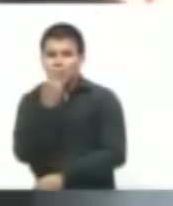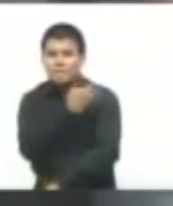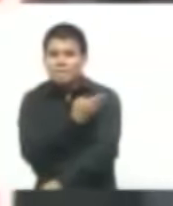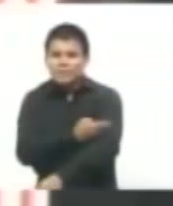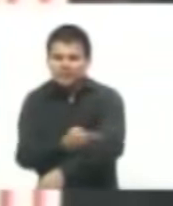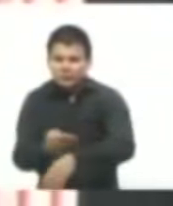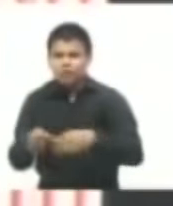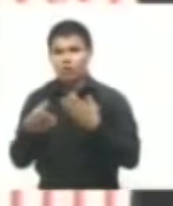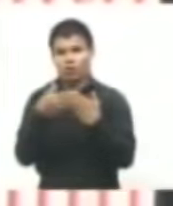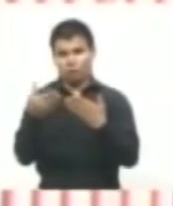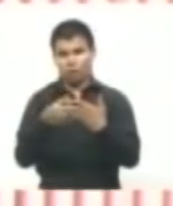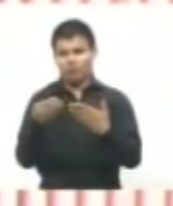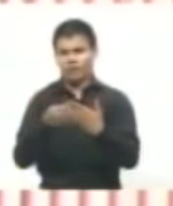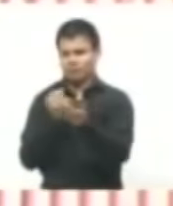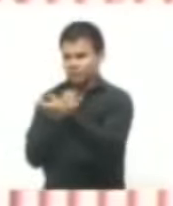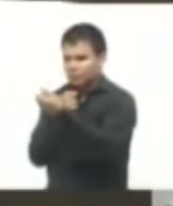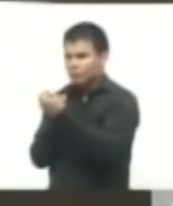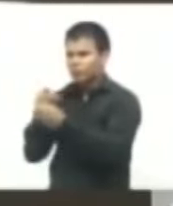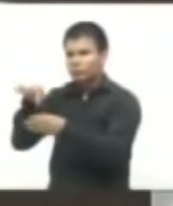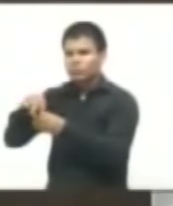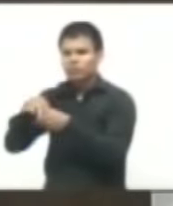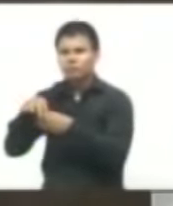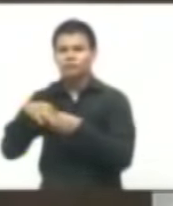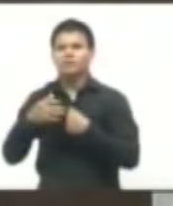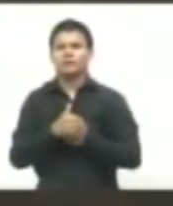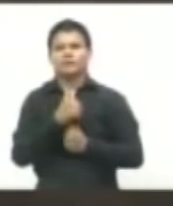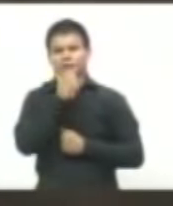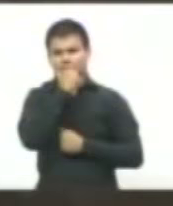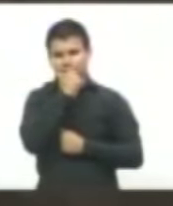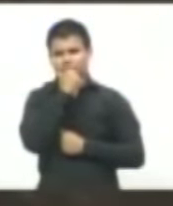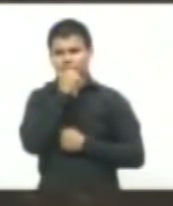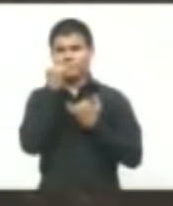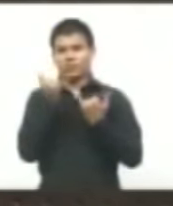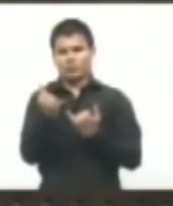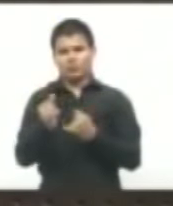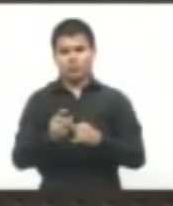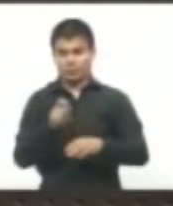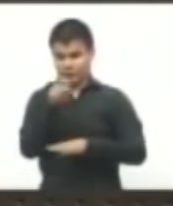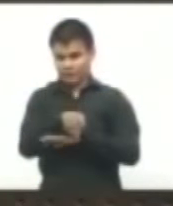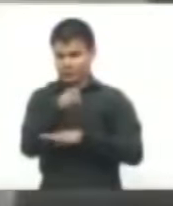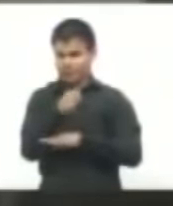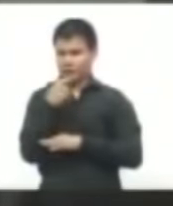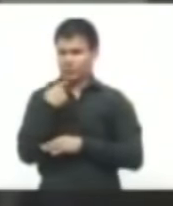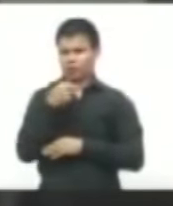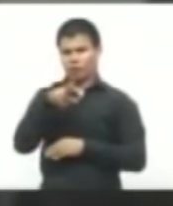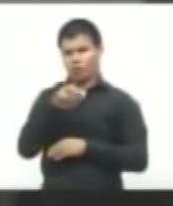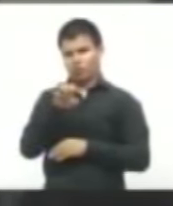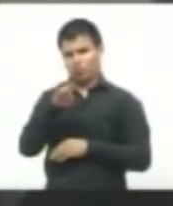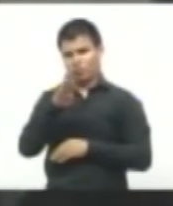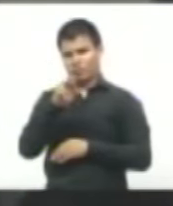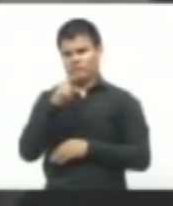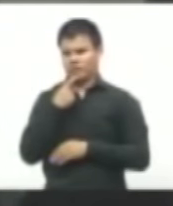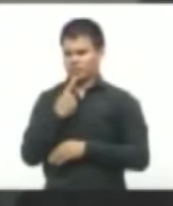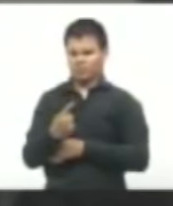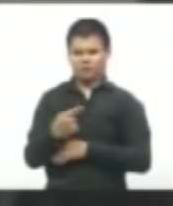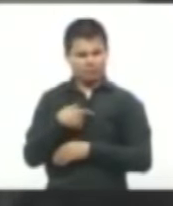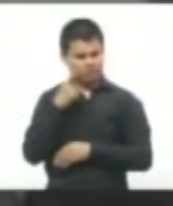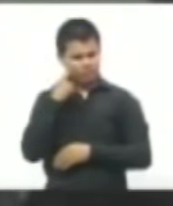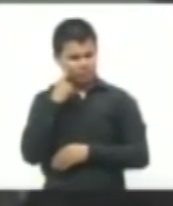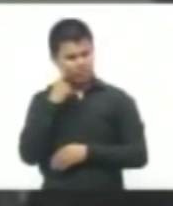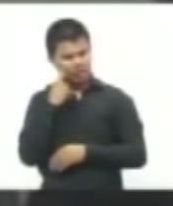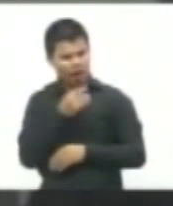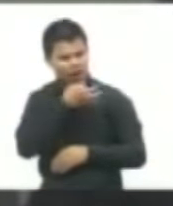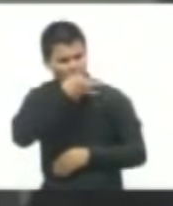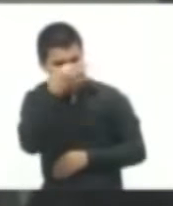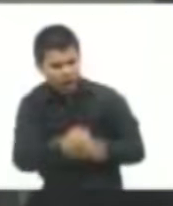Odebrecht para financiar su campaña del 2014. Ante estas acusaciones, el senador Jorge Robledo manifestó que, de ser corroborada esta información, el presidente Juan